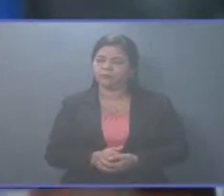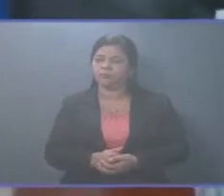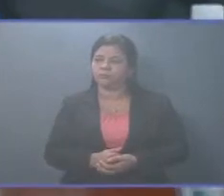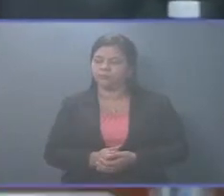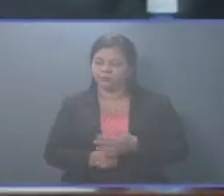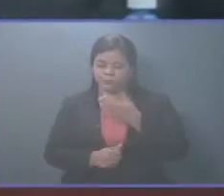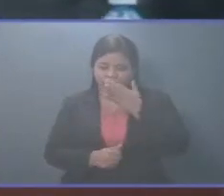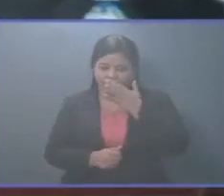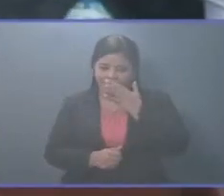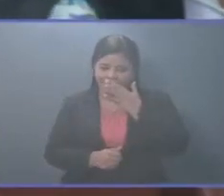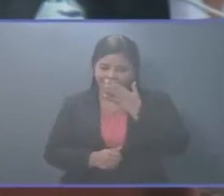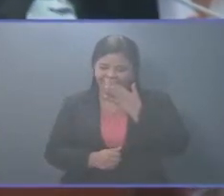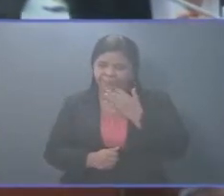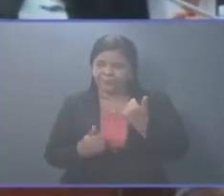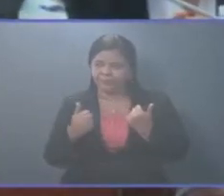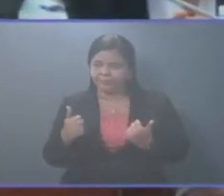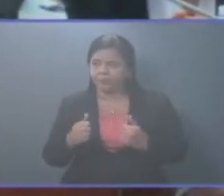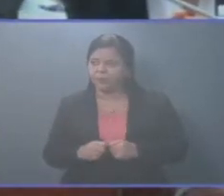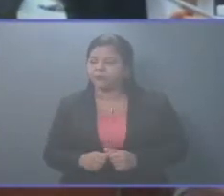Bueno,